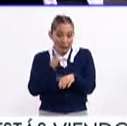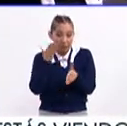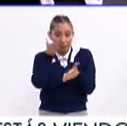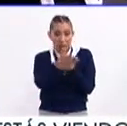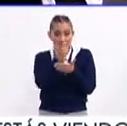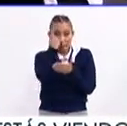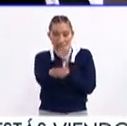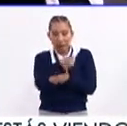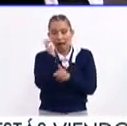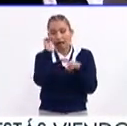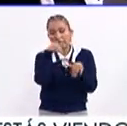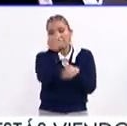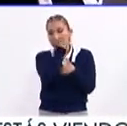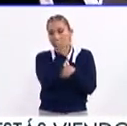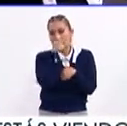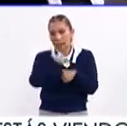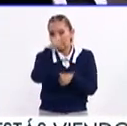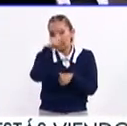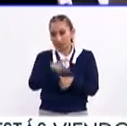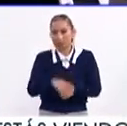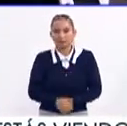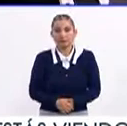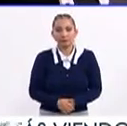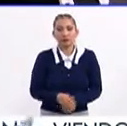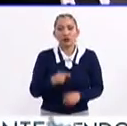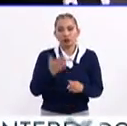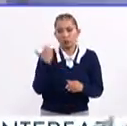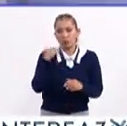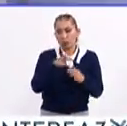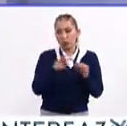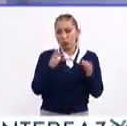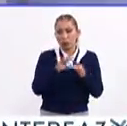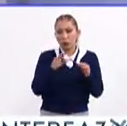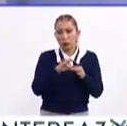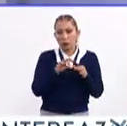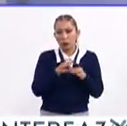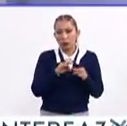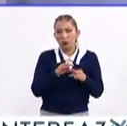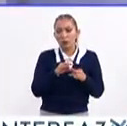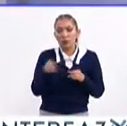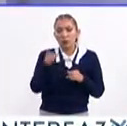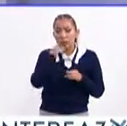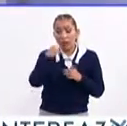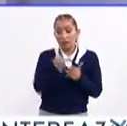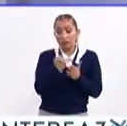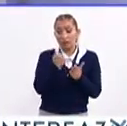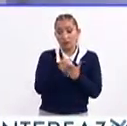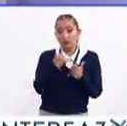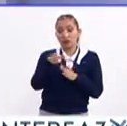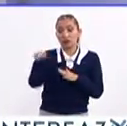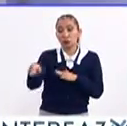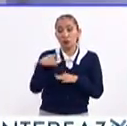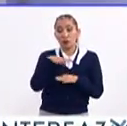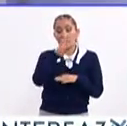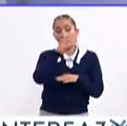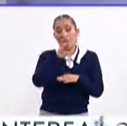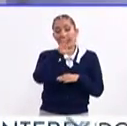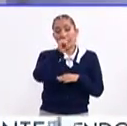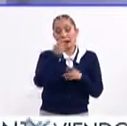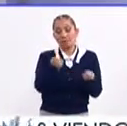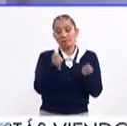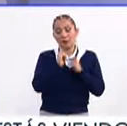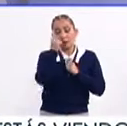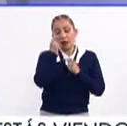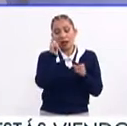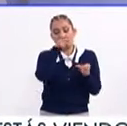de integrarse este año aquí en México. Nos platicabas que es casi forzoso que adquieras una beca para entrar